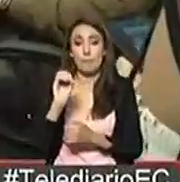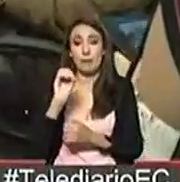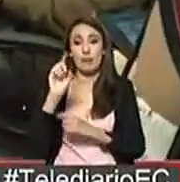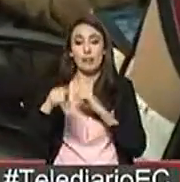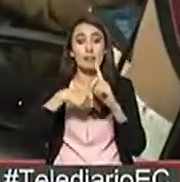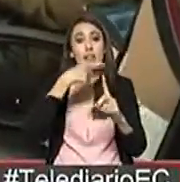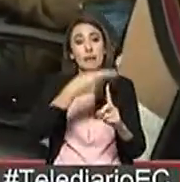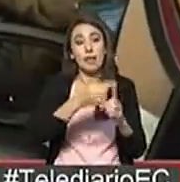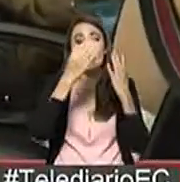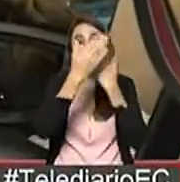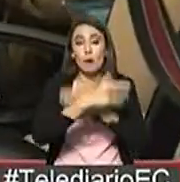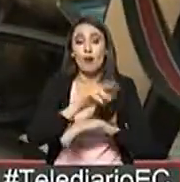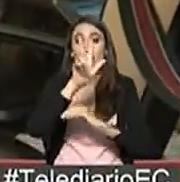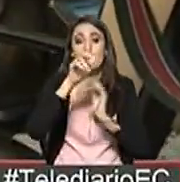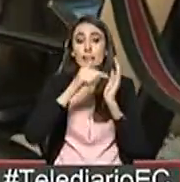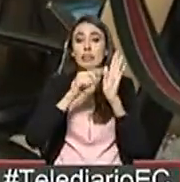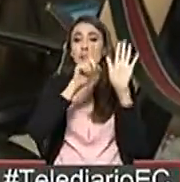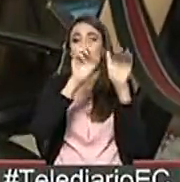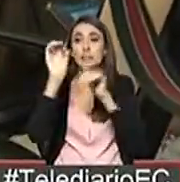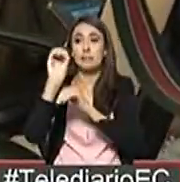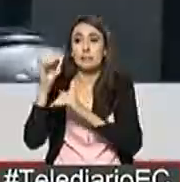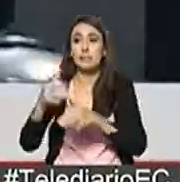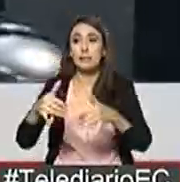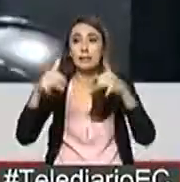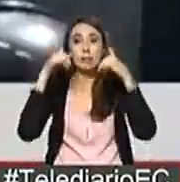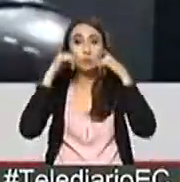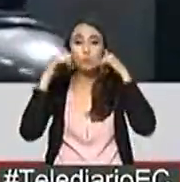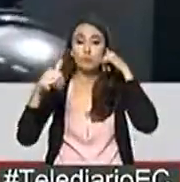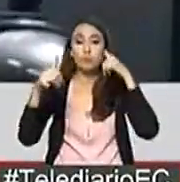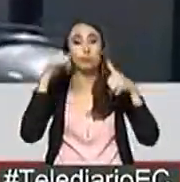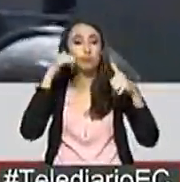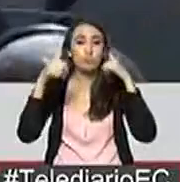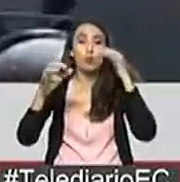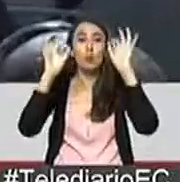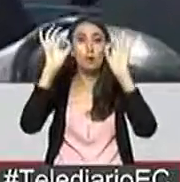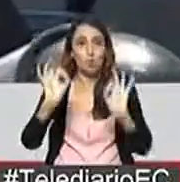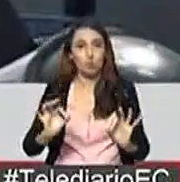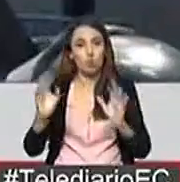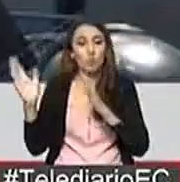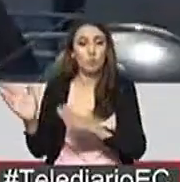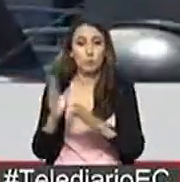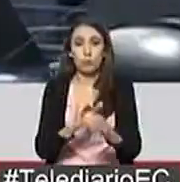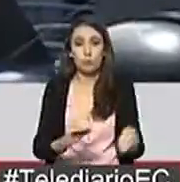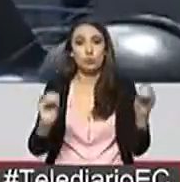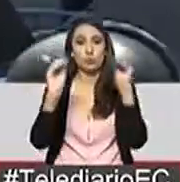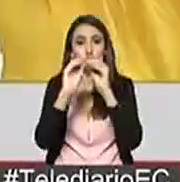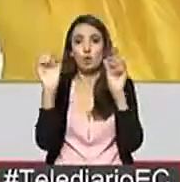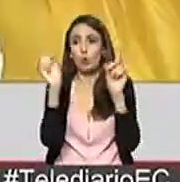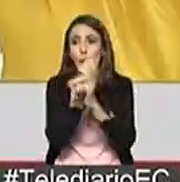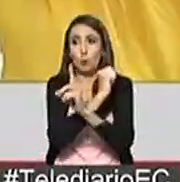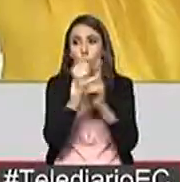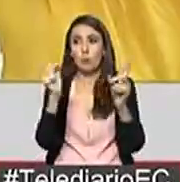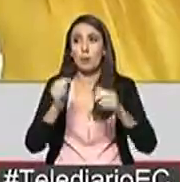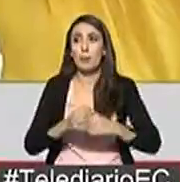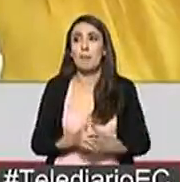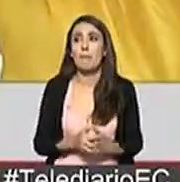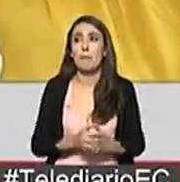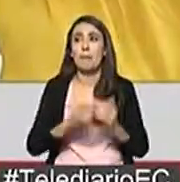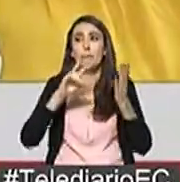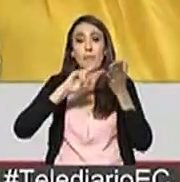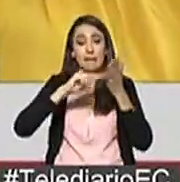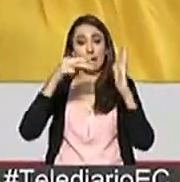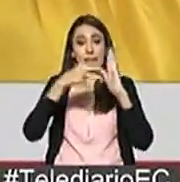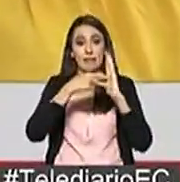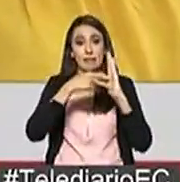y terminaron con 3.600 el 12 de octubre, jornada en la que justamente se presentaron los mayores hechos de violencia. Y la tecnología